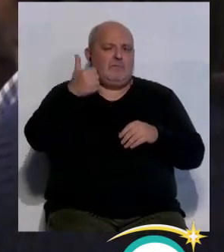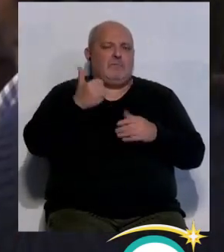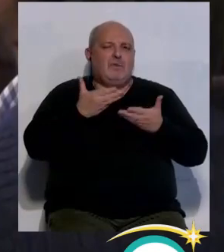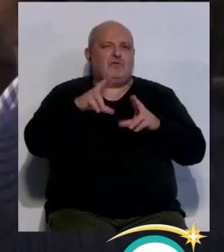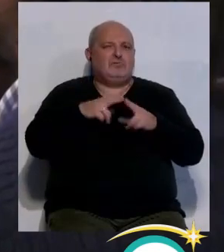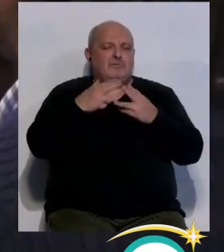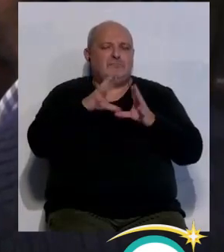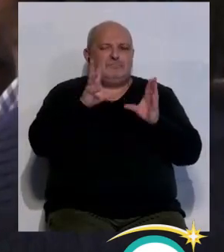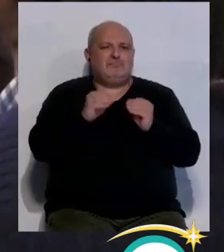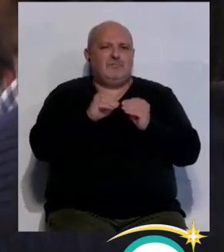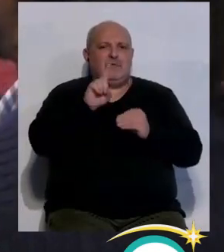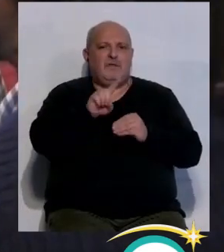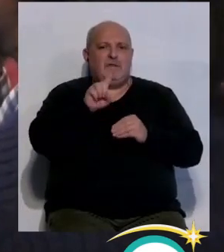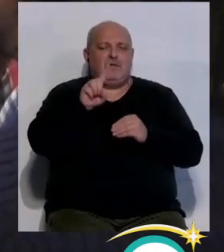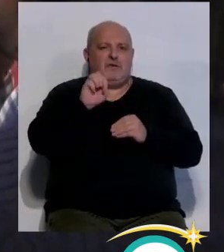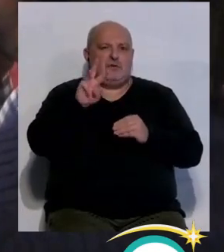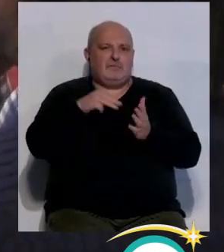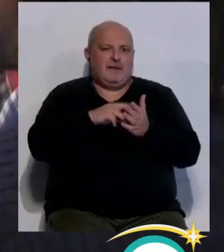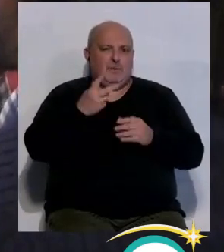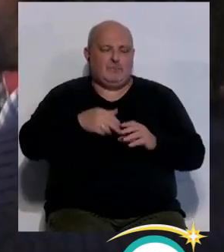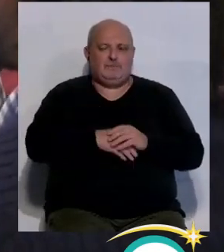ayudas sociales por un importe de 103.000 euros.